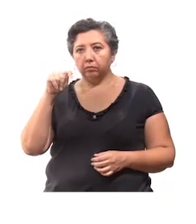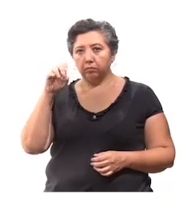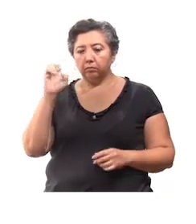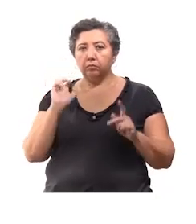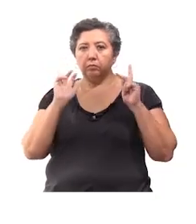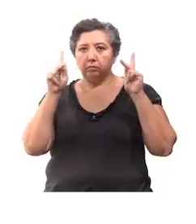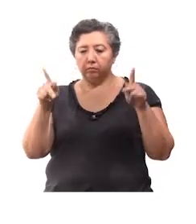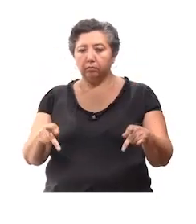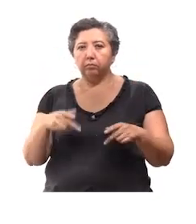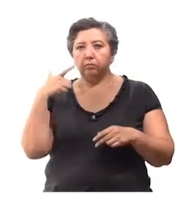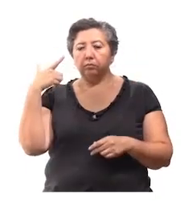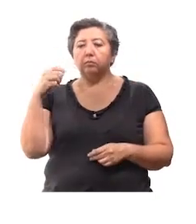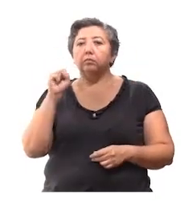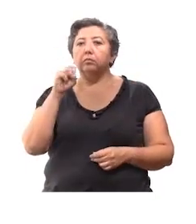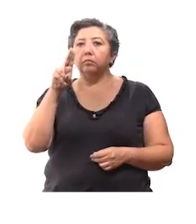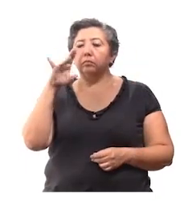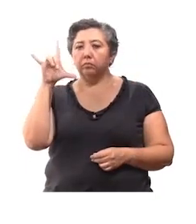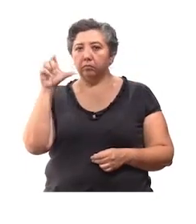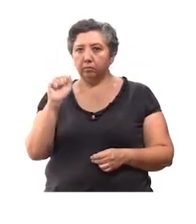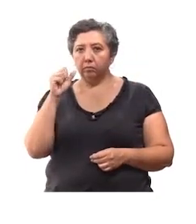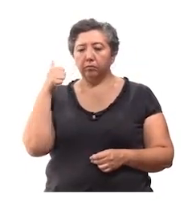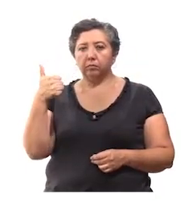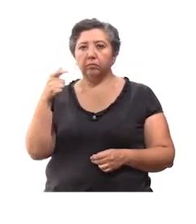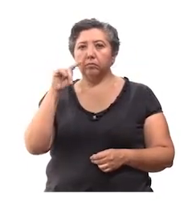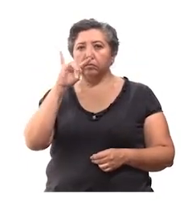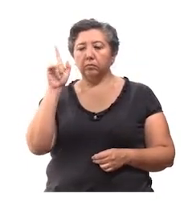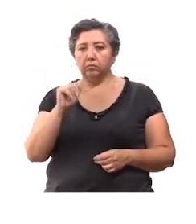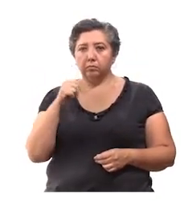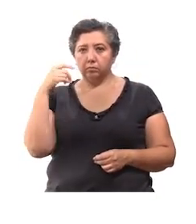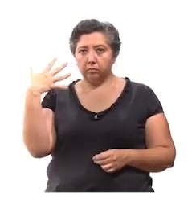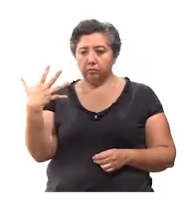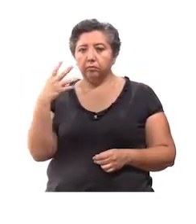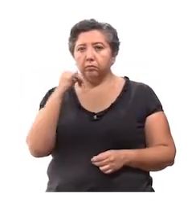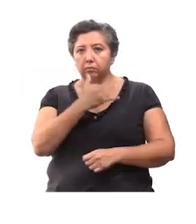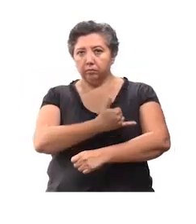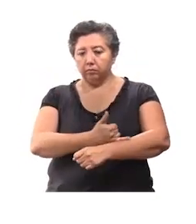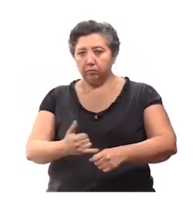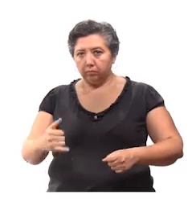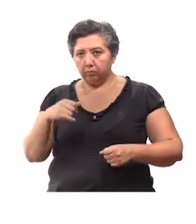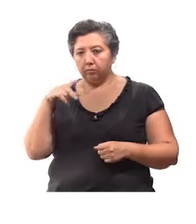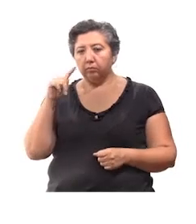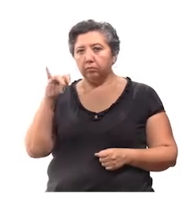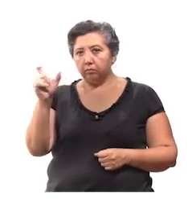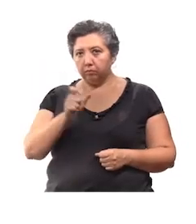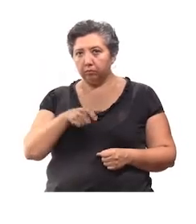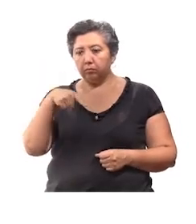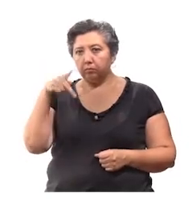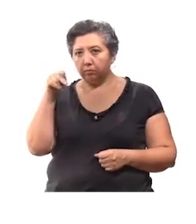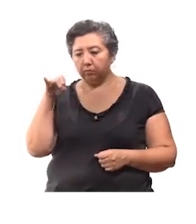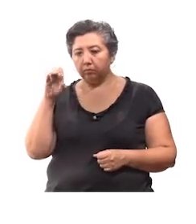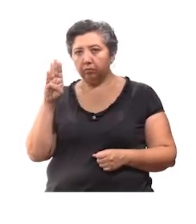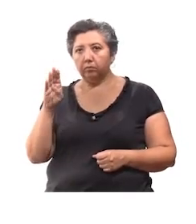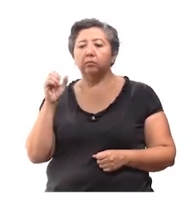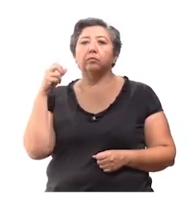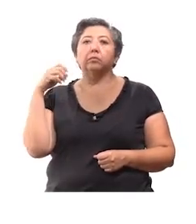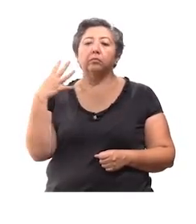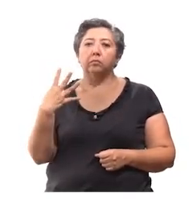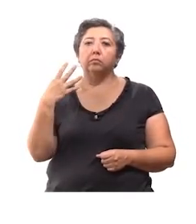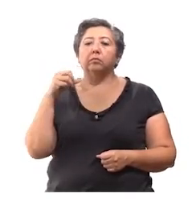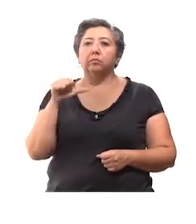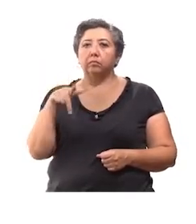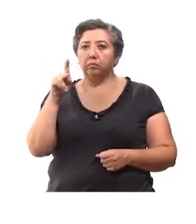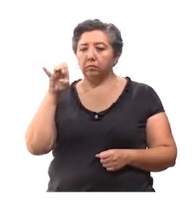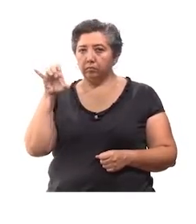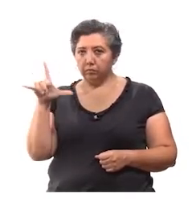y Progreso, 7 en Suquilá, 6 en Tizimín, 5 en Izamal, Oxcuscap y Tixcocop, 4 en Aquil, 2